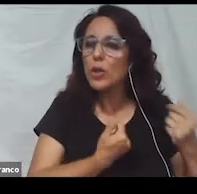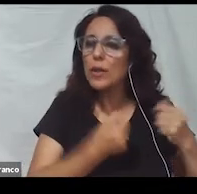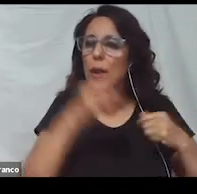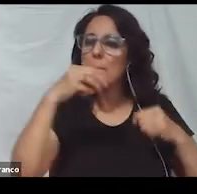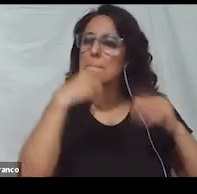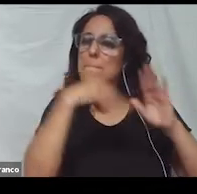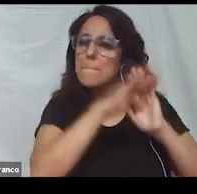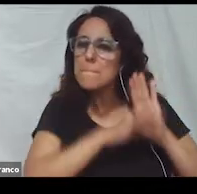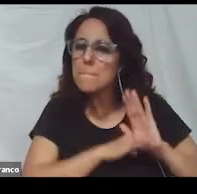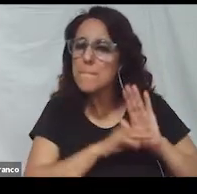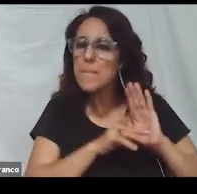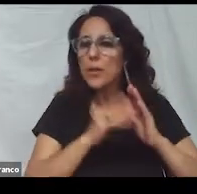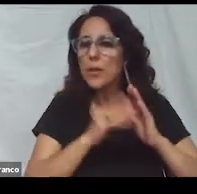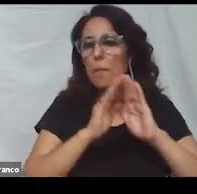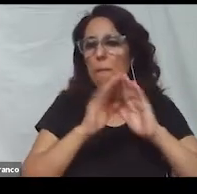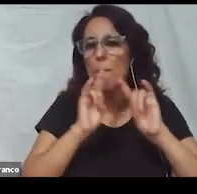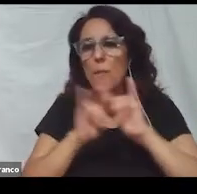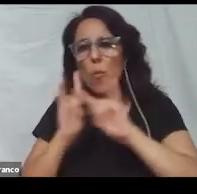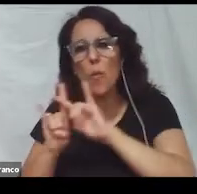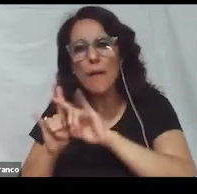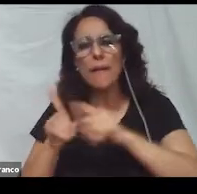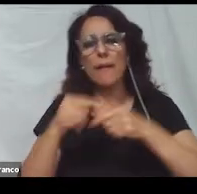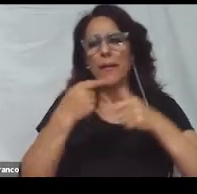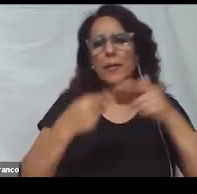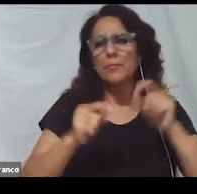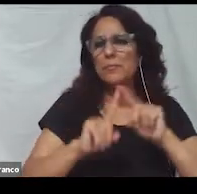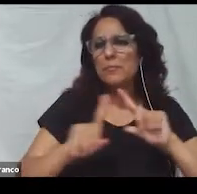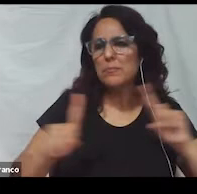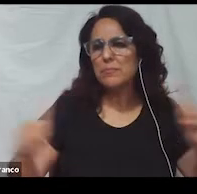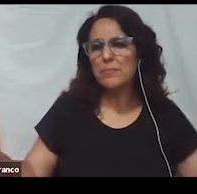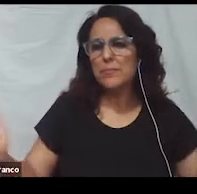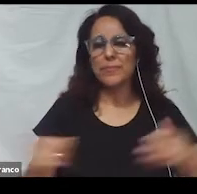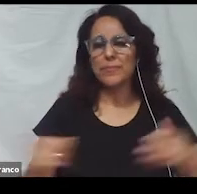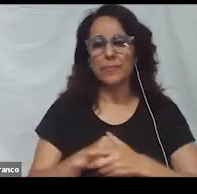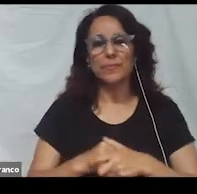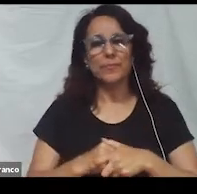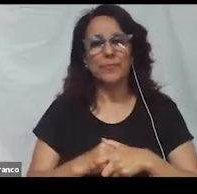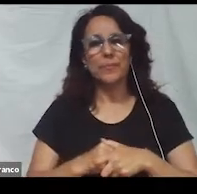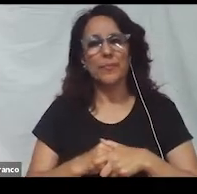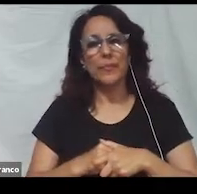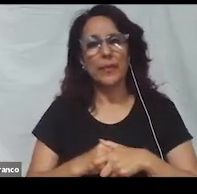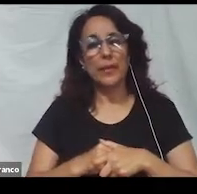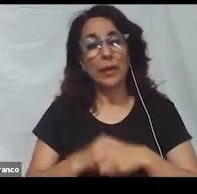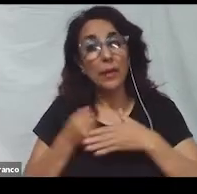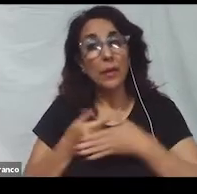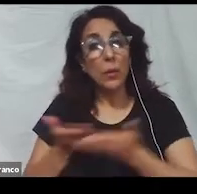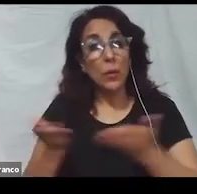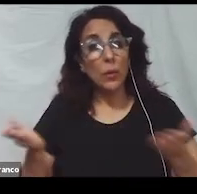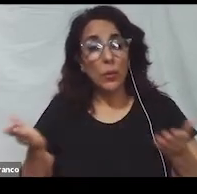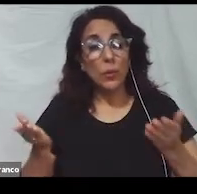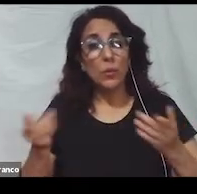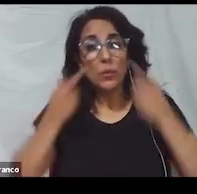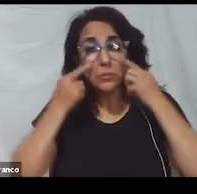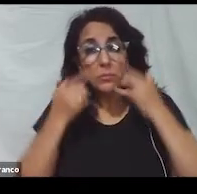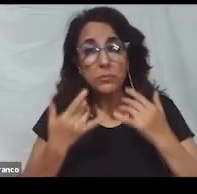muchos menús, submenús, páginas. Entonces, entiendan ustedes que a veces el usuario lector de pantalla,